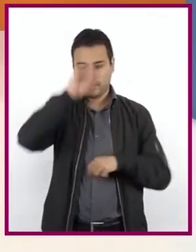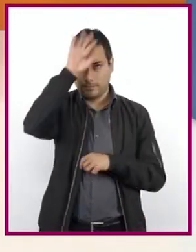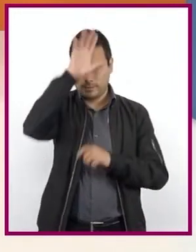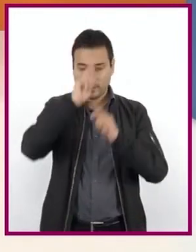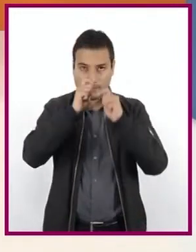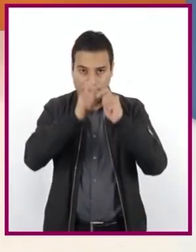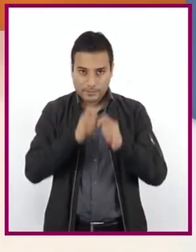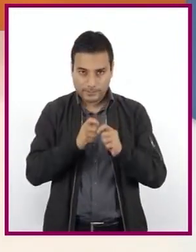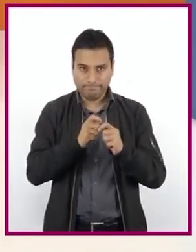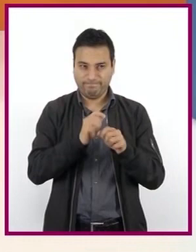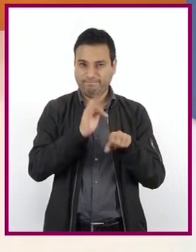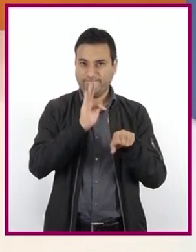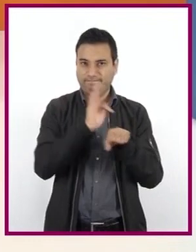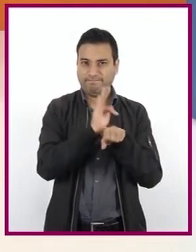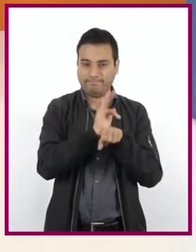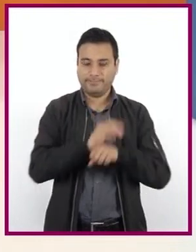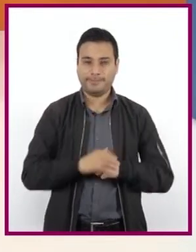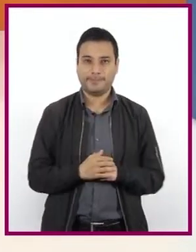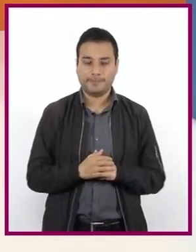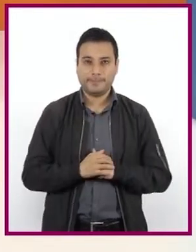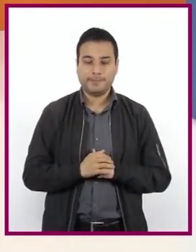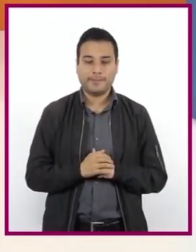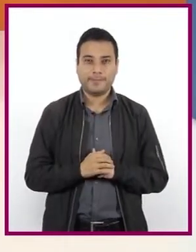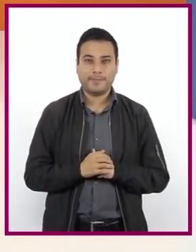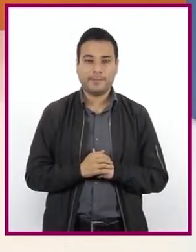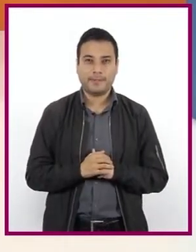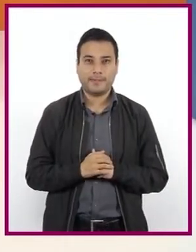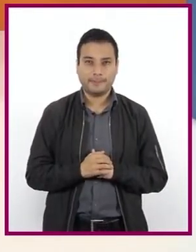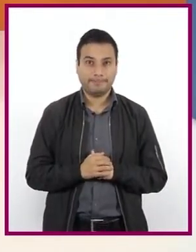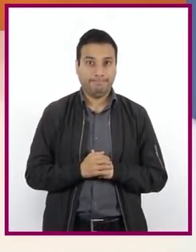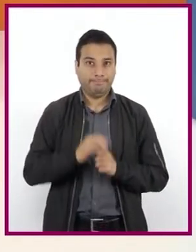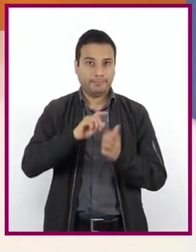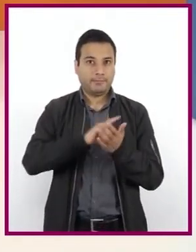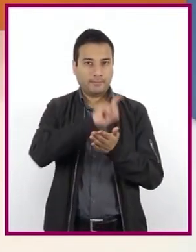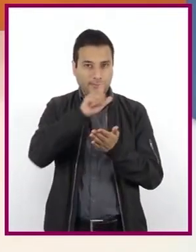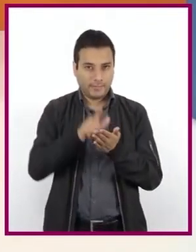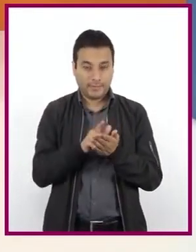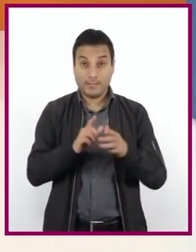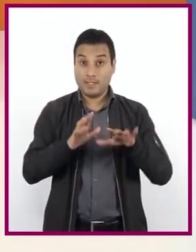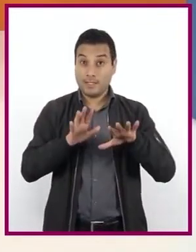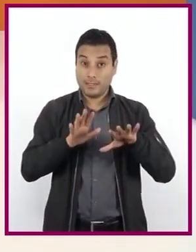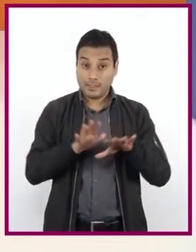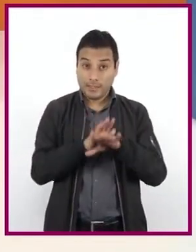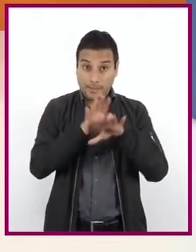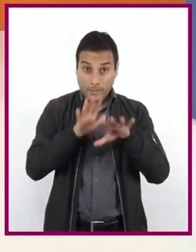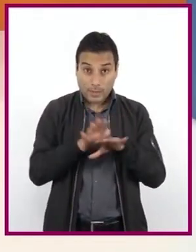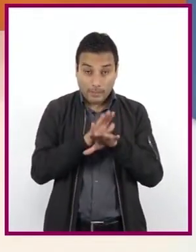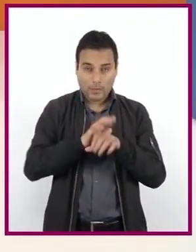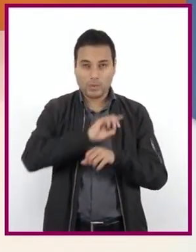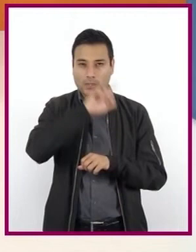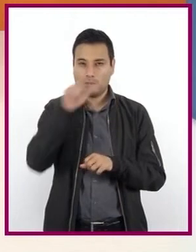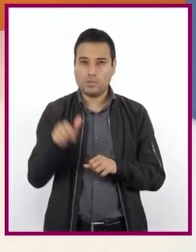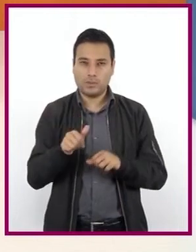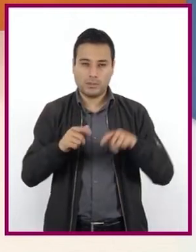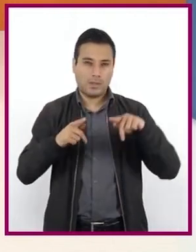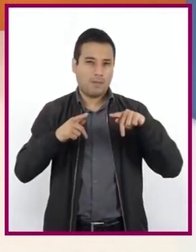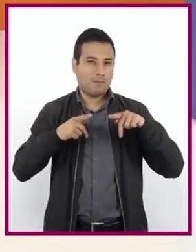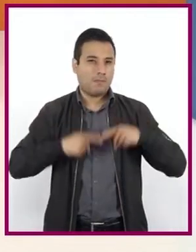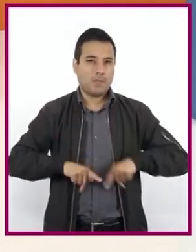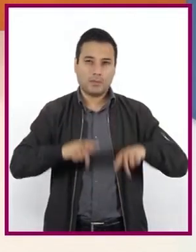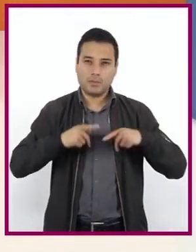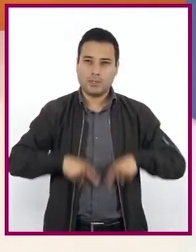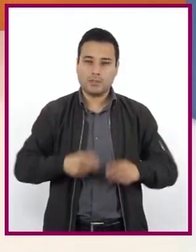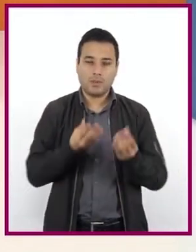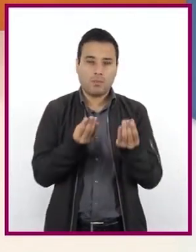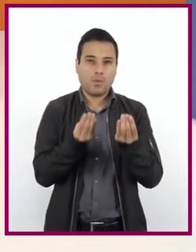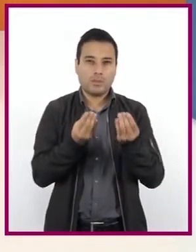quitaban. Por lo anterior, la aplicación de estas reformas provocó malestar en los sectores sociales que